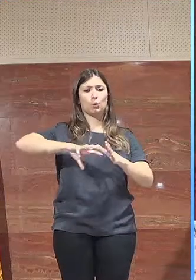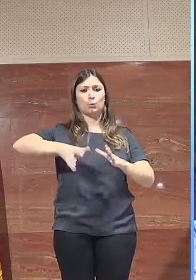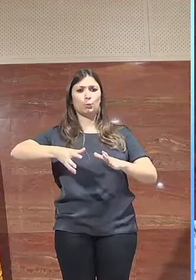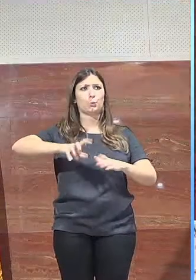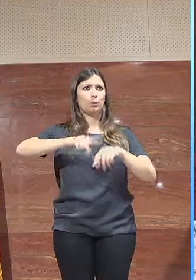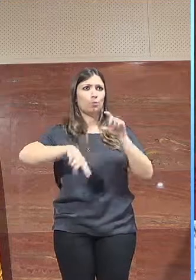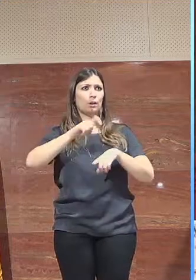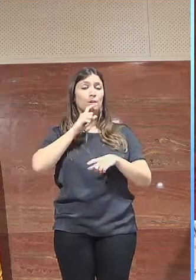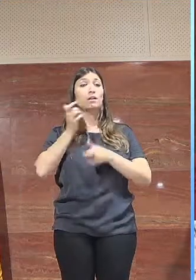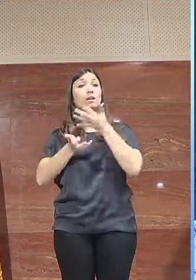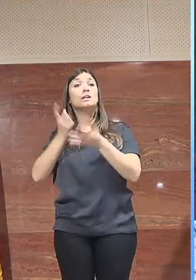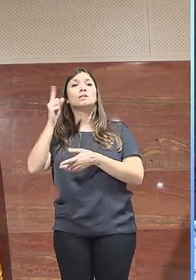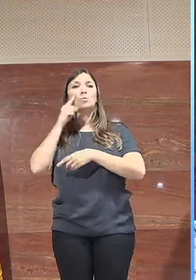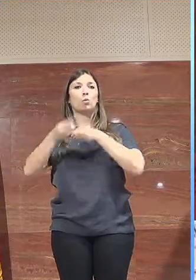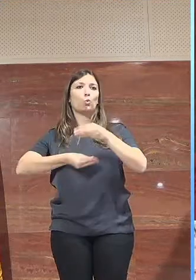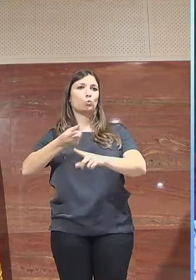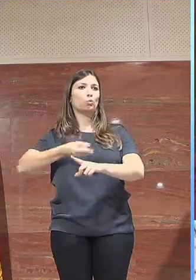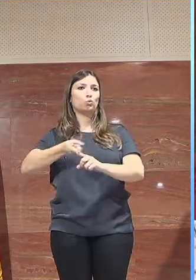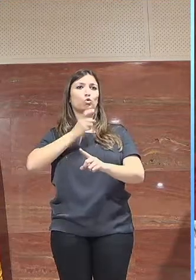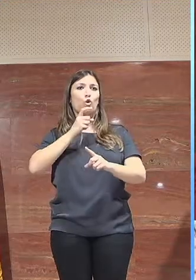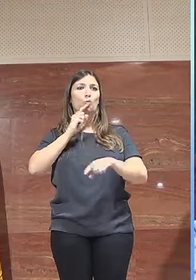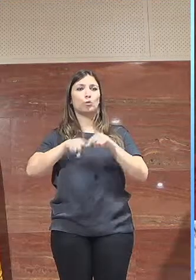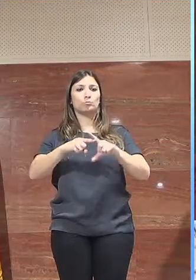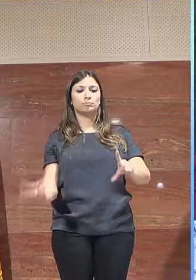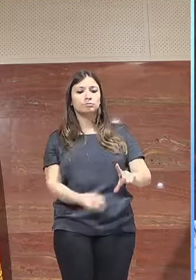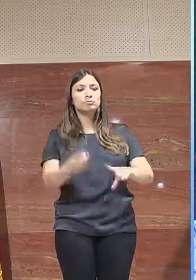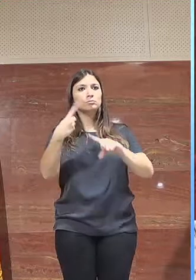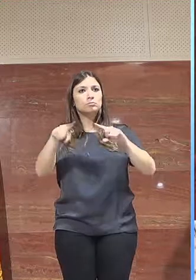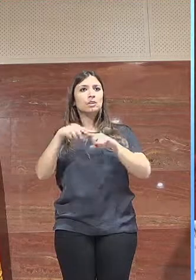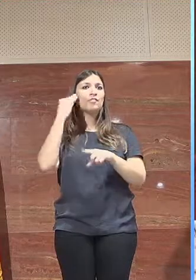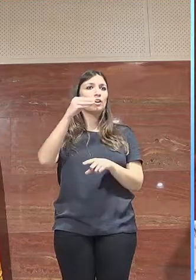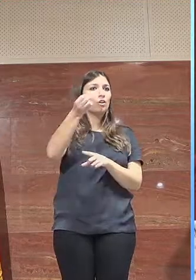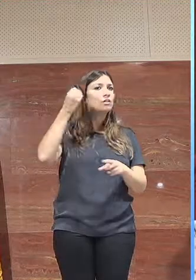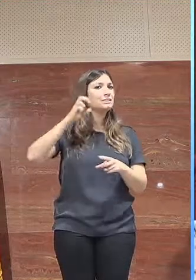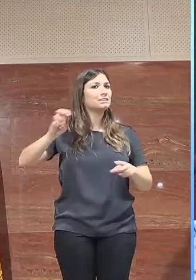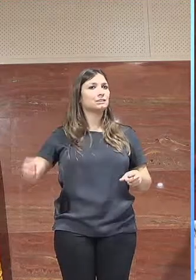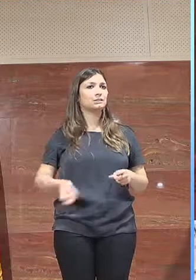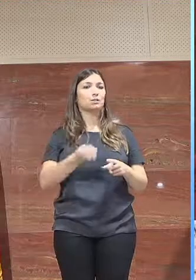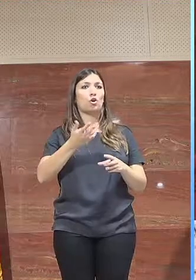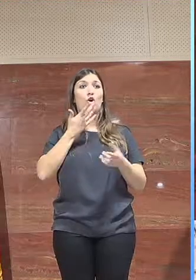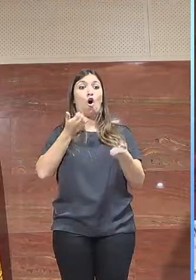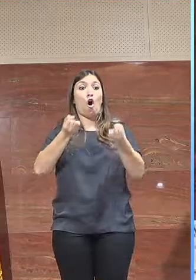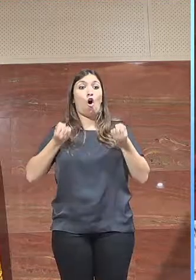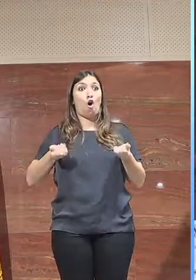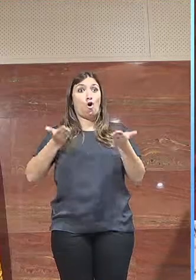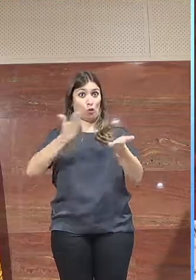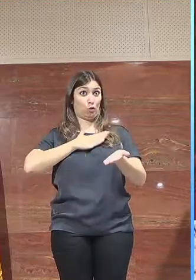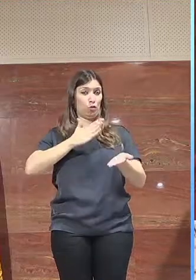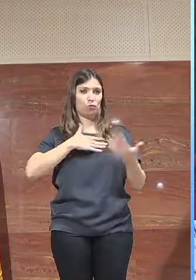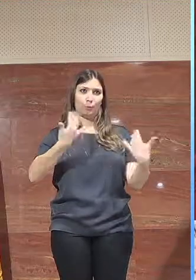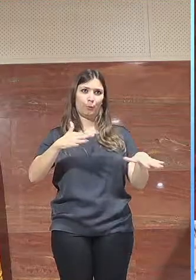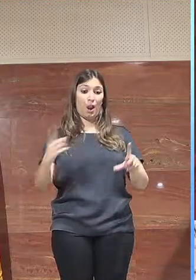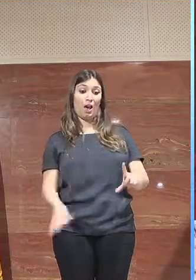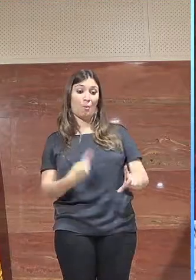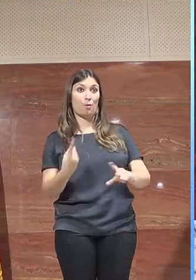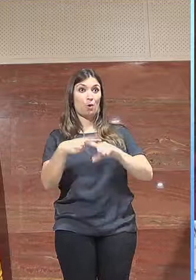la cocina la utilización de los electrodomésticos, ¿no? Es decir, hay algunos aparatos, bueno, pues poner el horno para mí es un mundo, o la lavadora con la